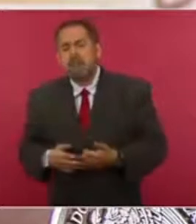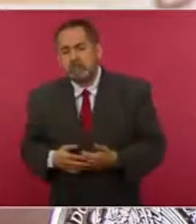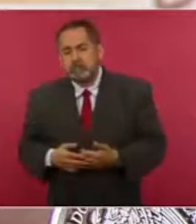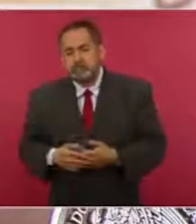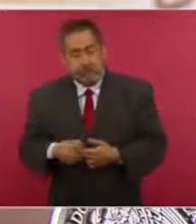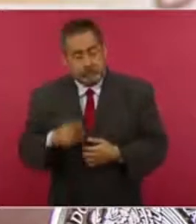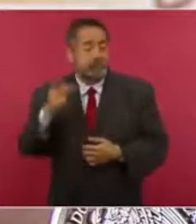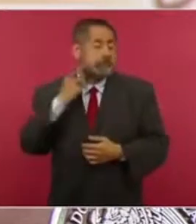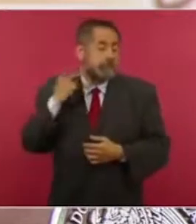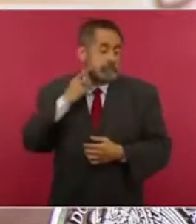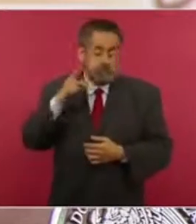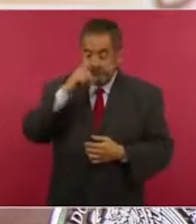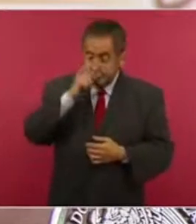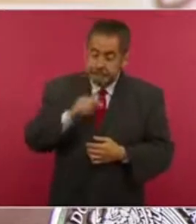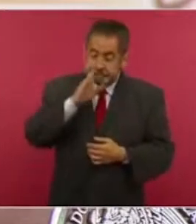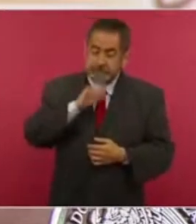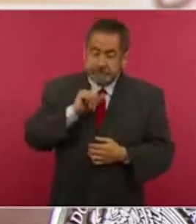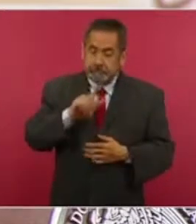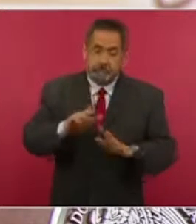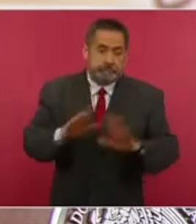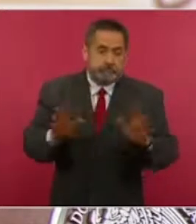falló la política,